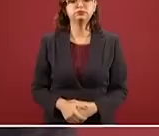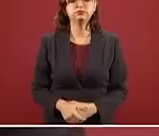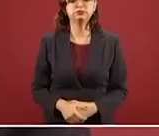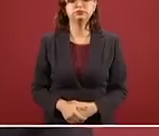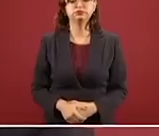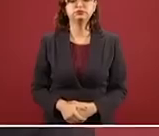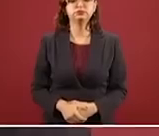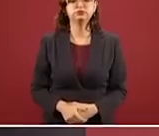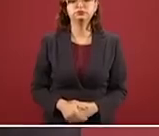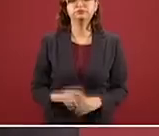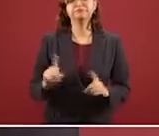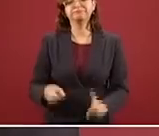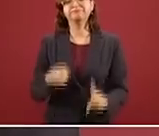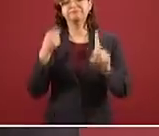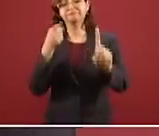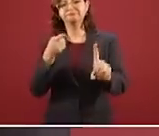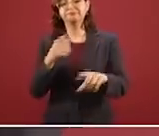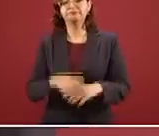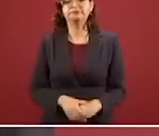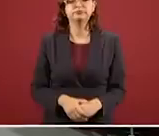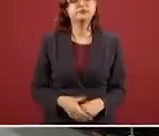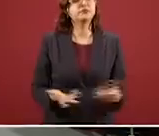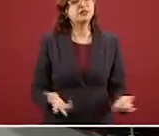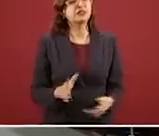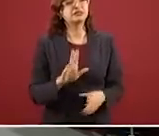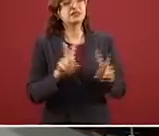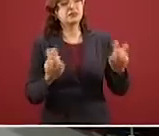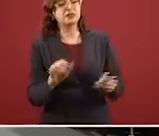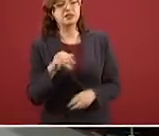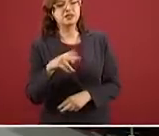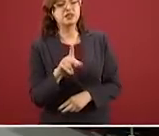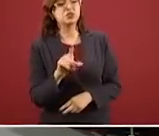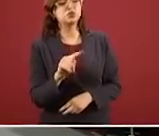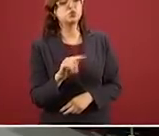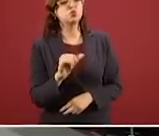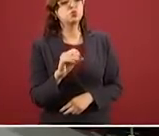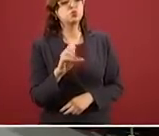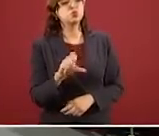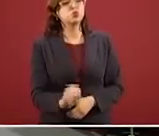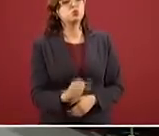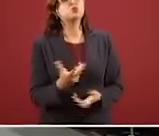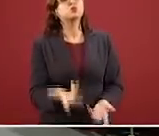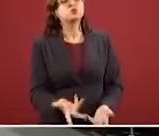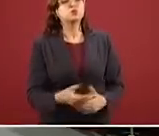Ese es el propósito. ¿Los indultos, señor presidente? Sí. Calcule para...